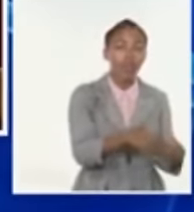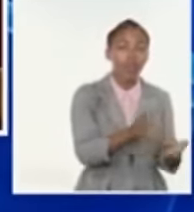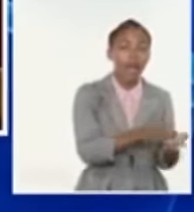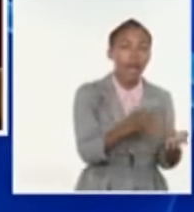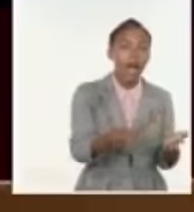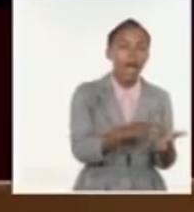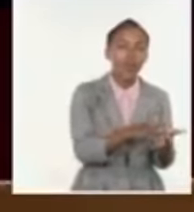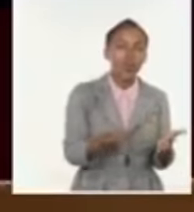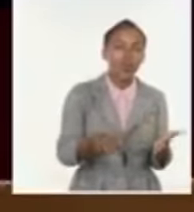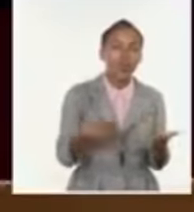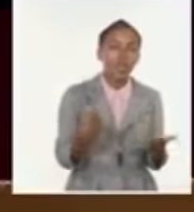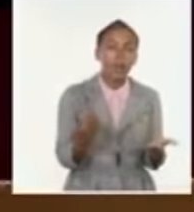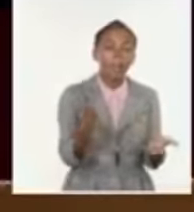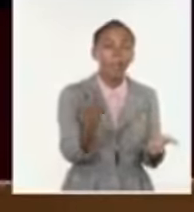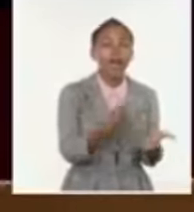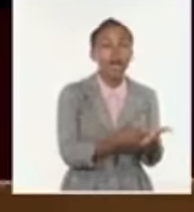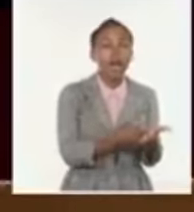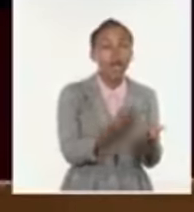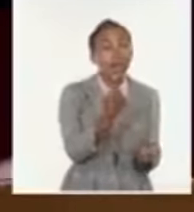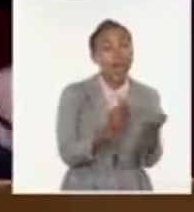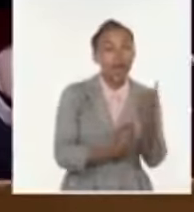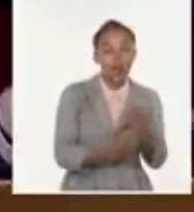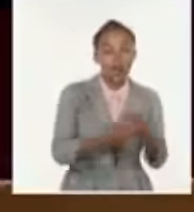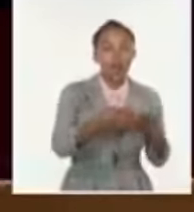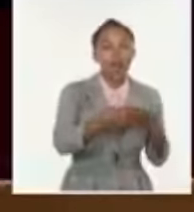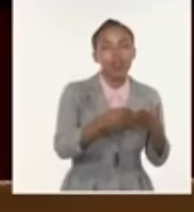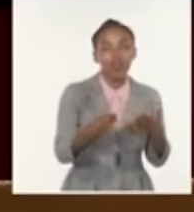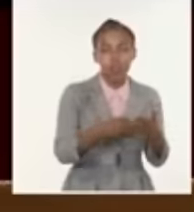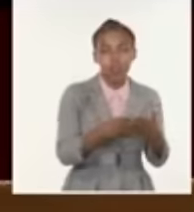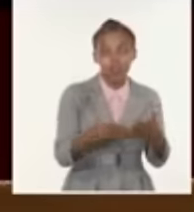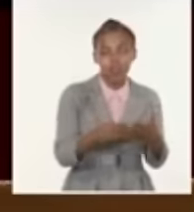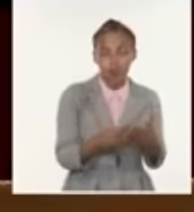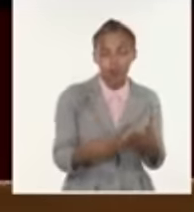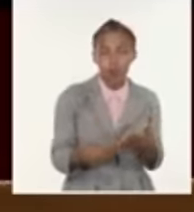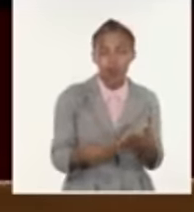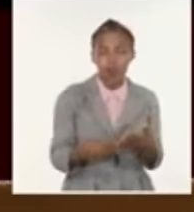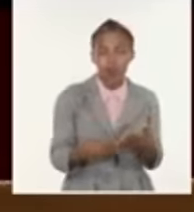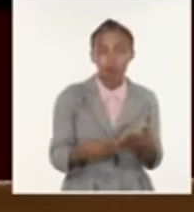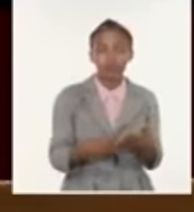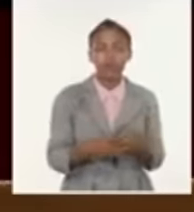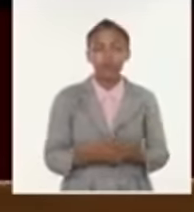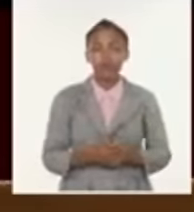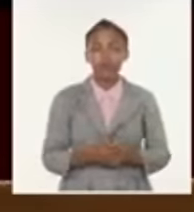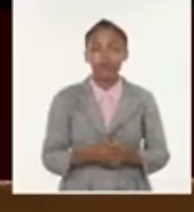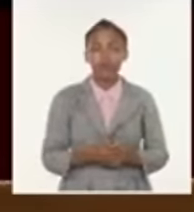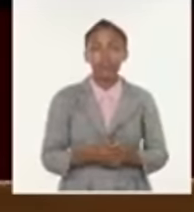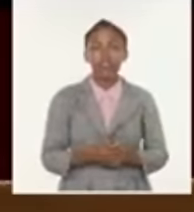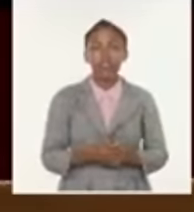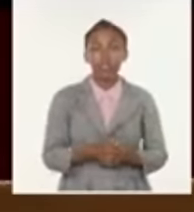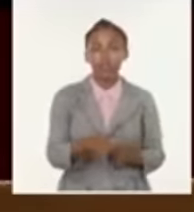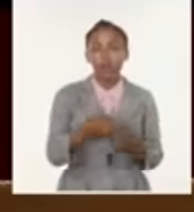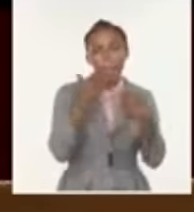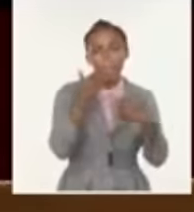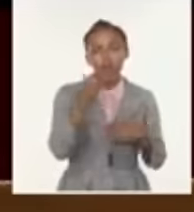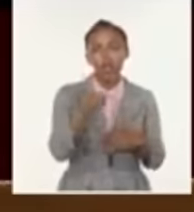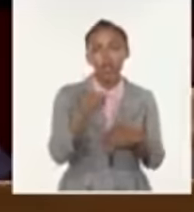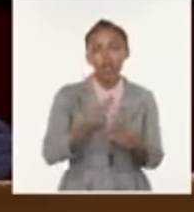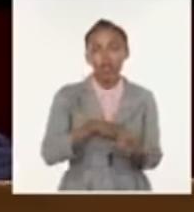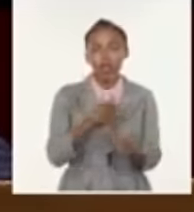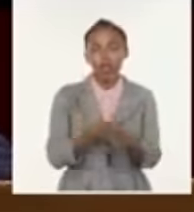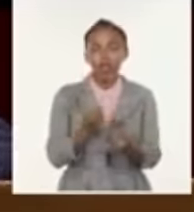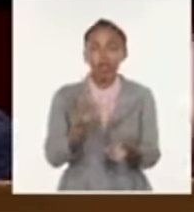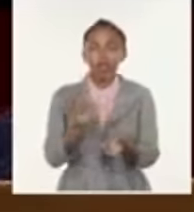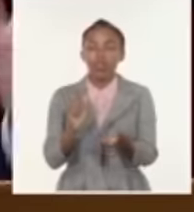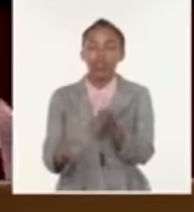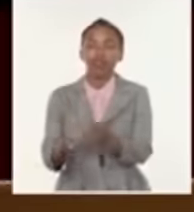dólares una parte de esa producción. Nos va a ser mucho más económico que importar todo el arroz desde Asia. Y